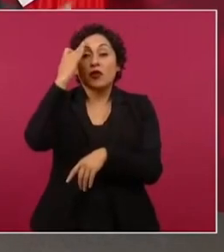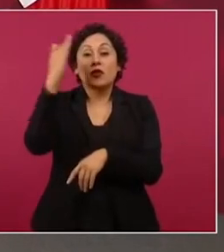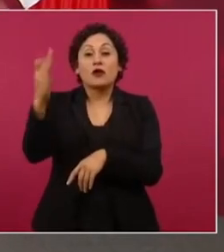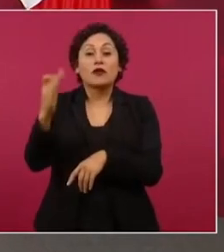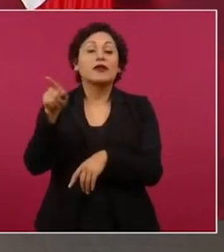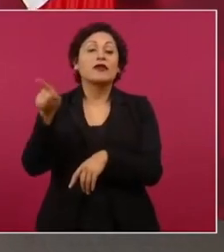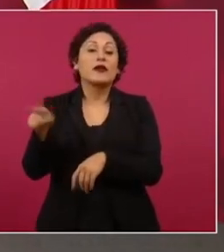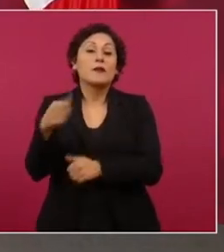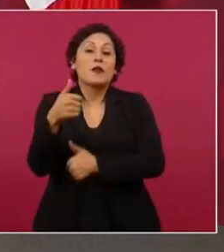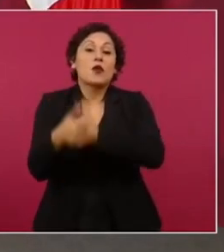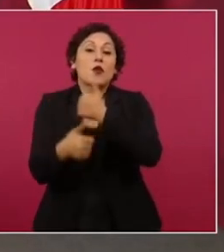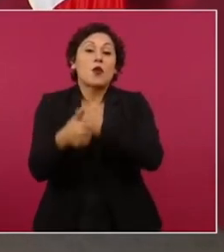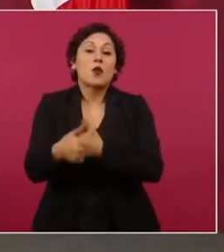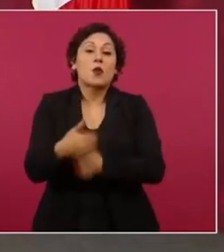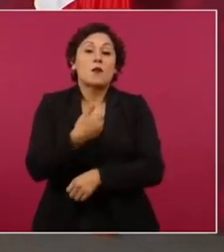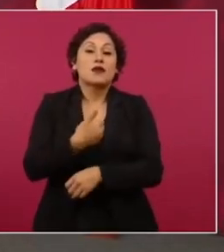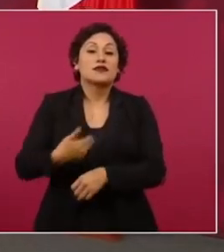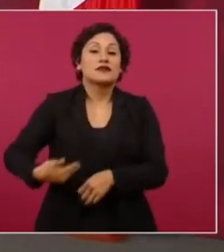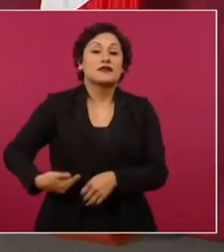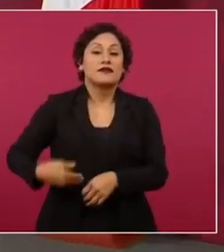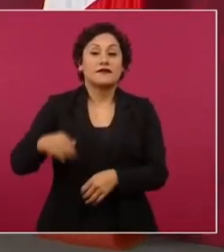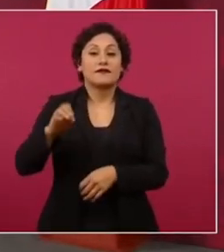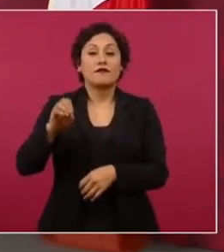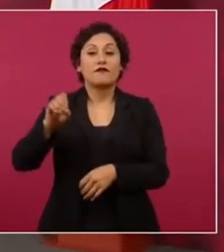era una ola